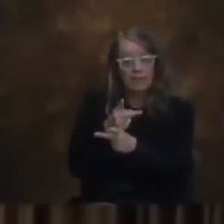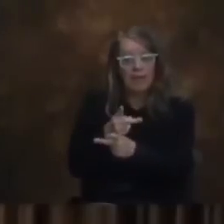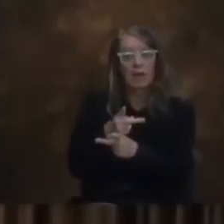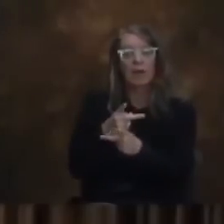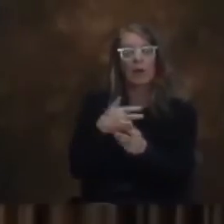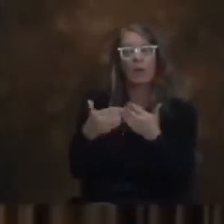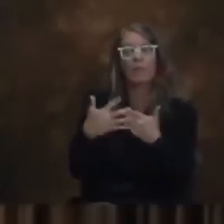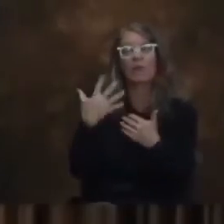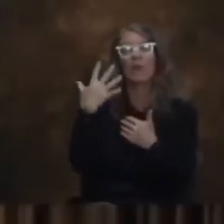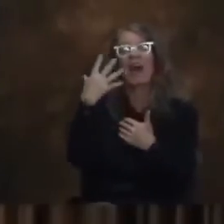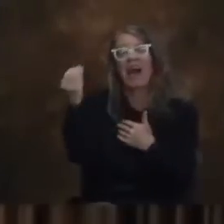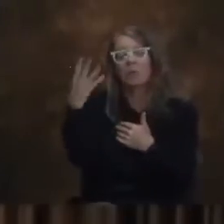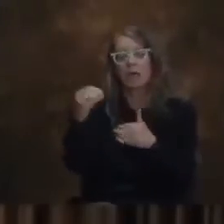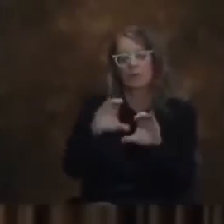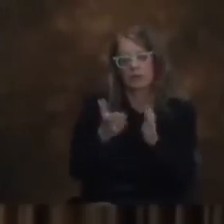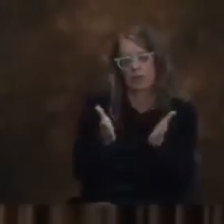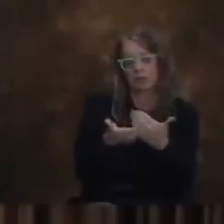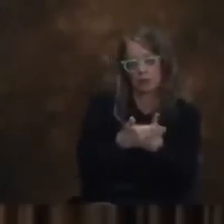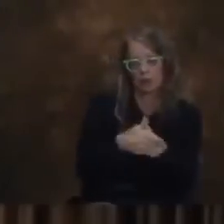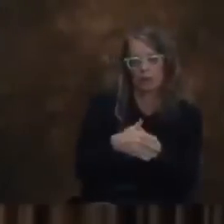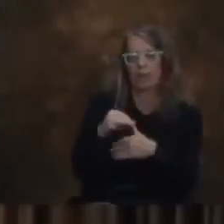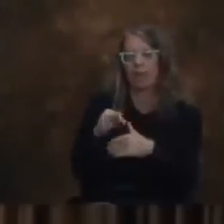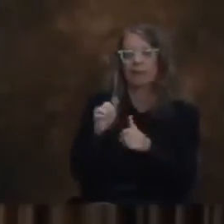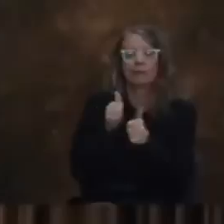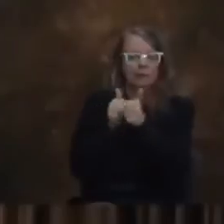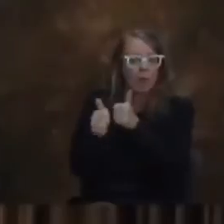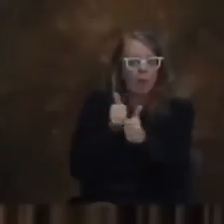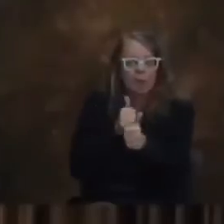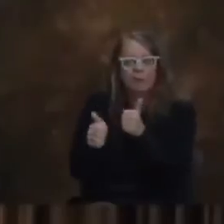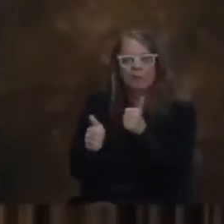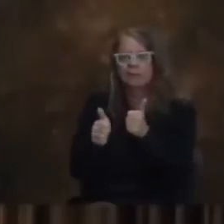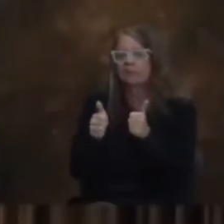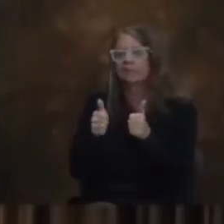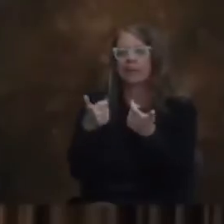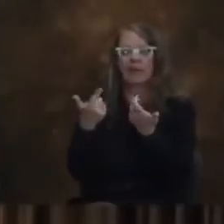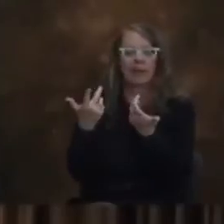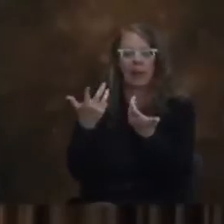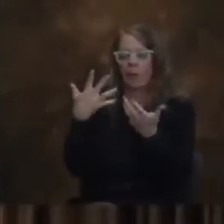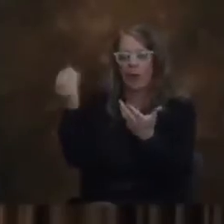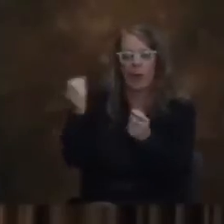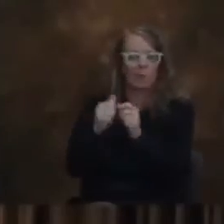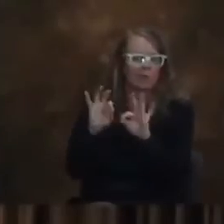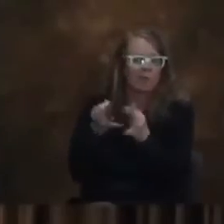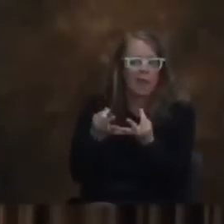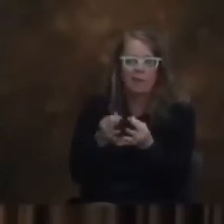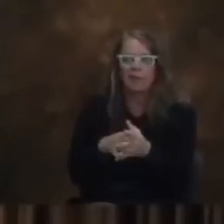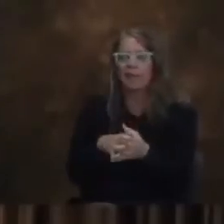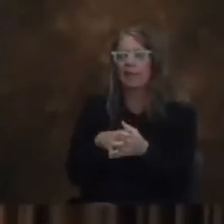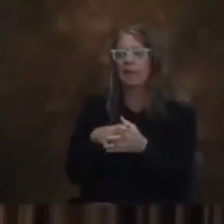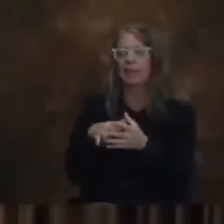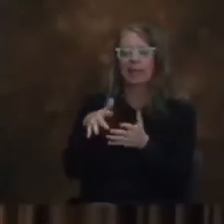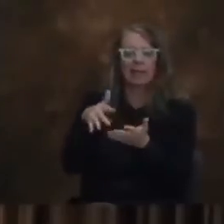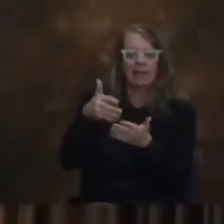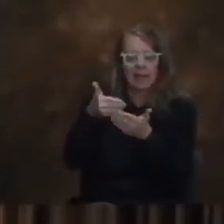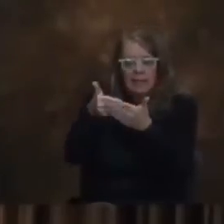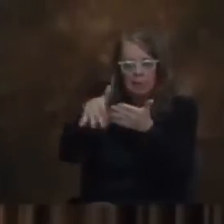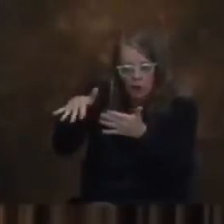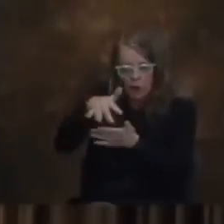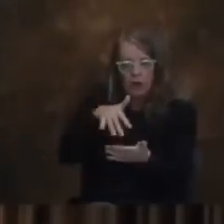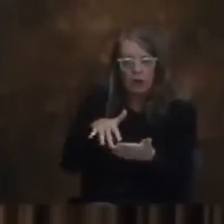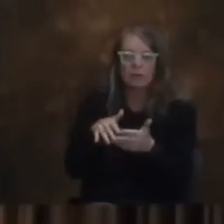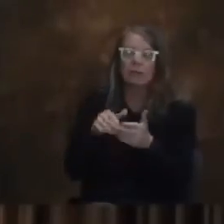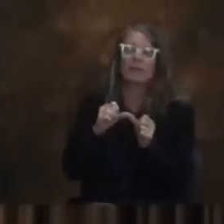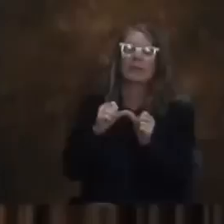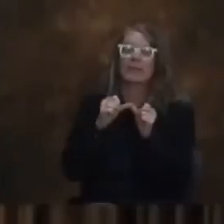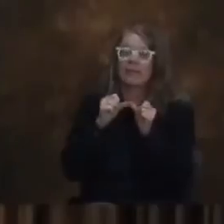escuela que cuando están haciendo actividades extracurriculares o saliendo con la familia en el vecindario hay que seguir